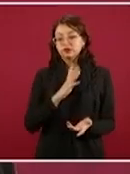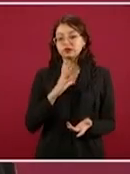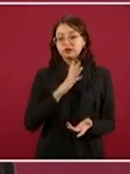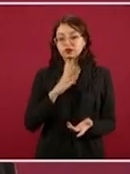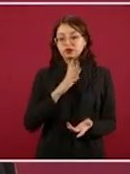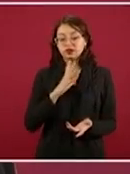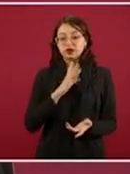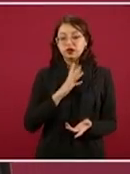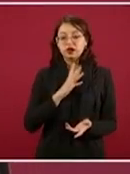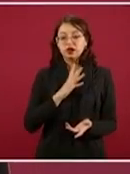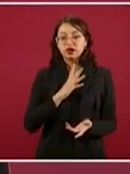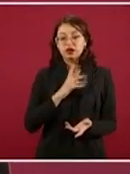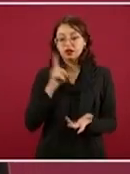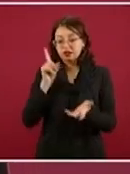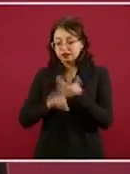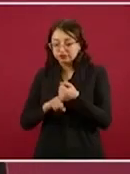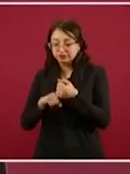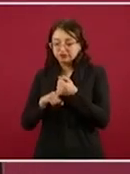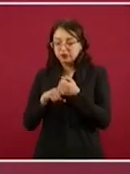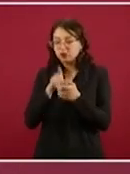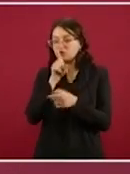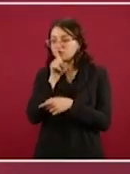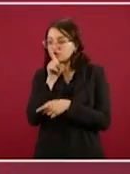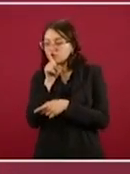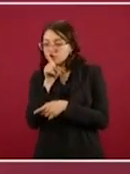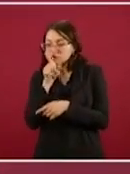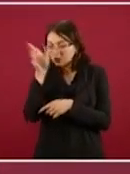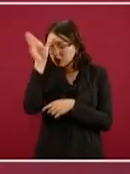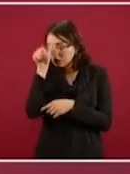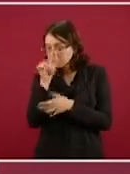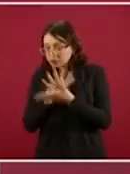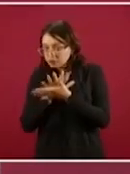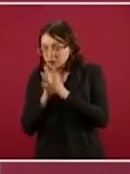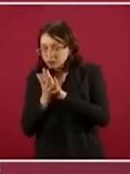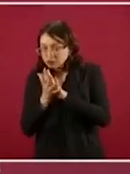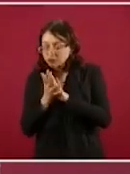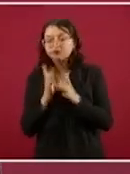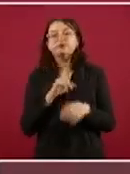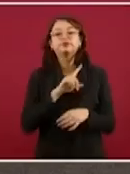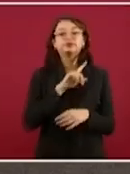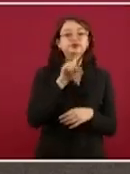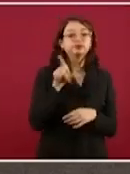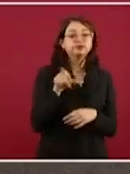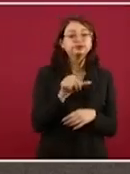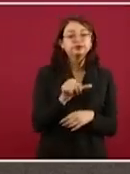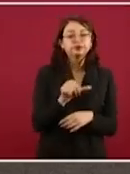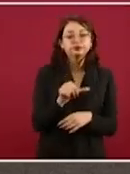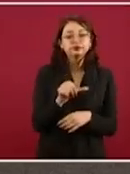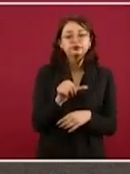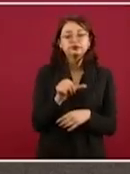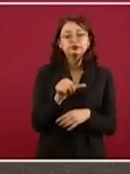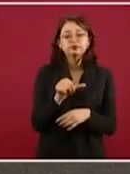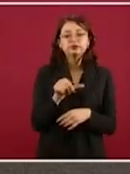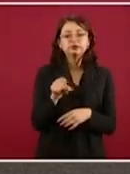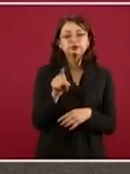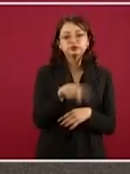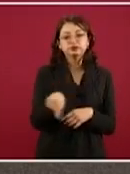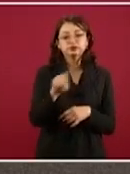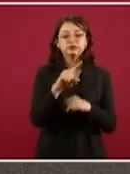acuerdos en lo oscurito y luego utilizaban a los